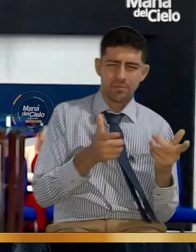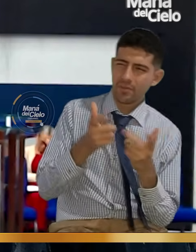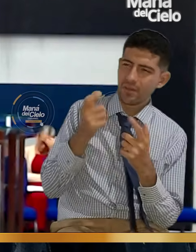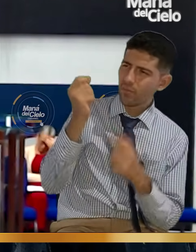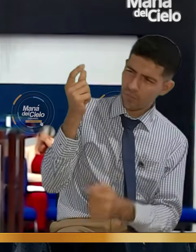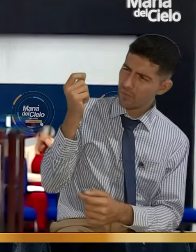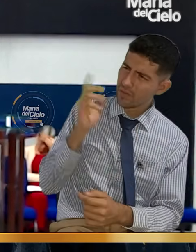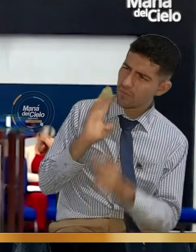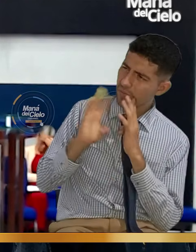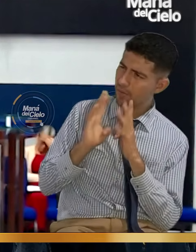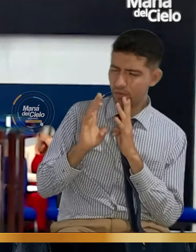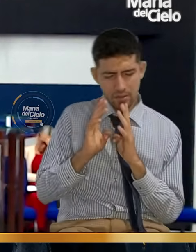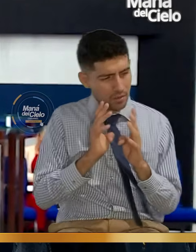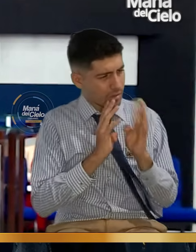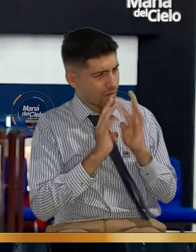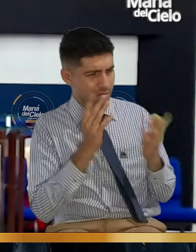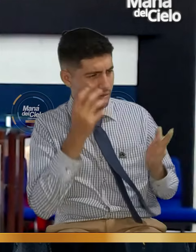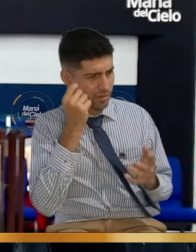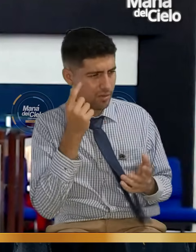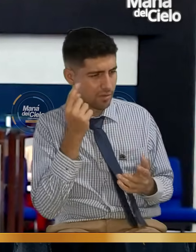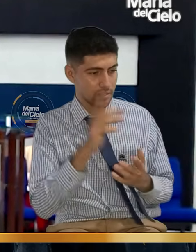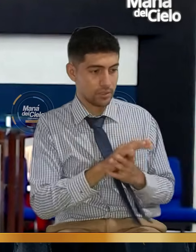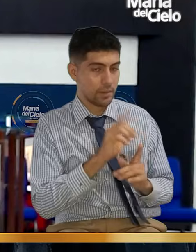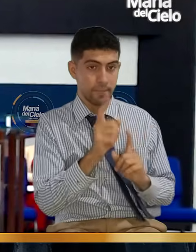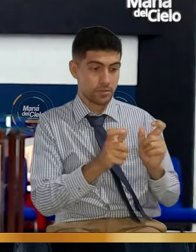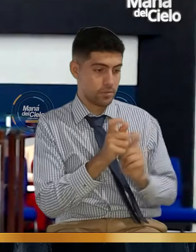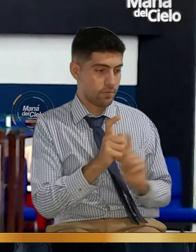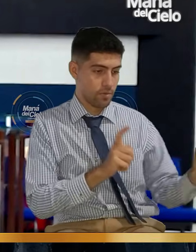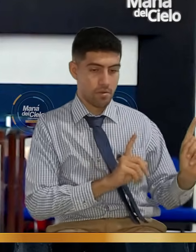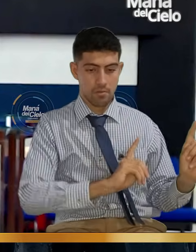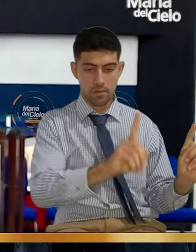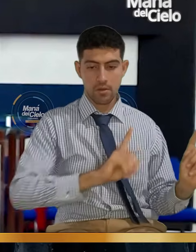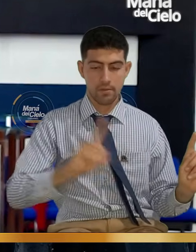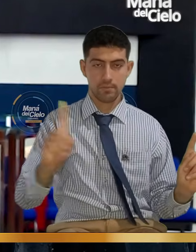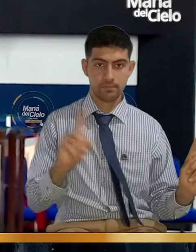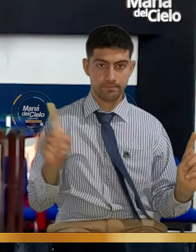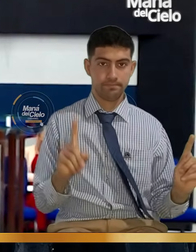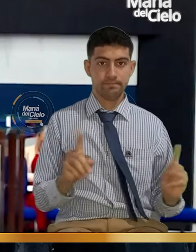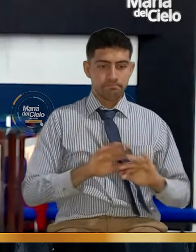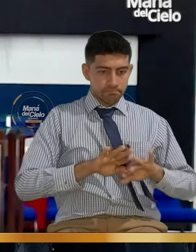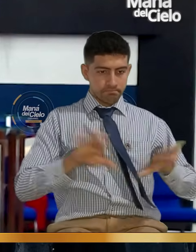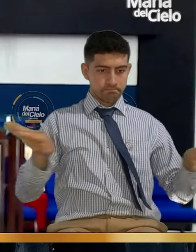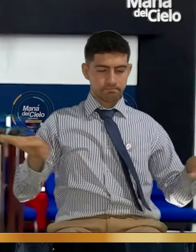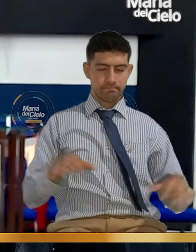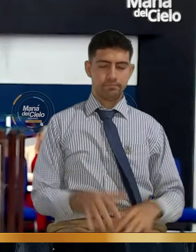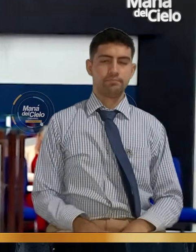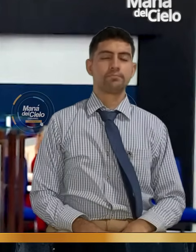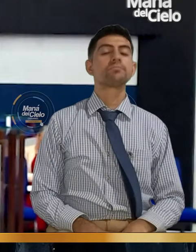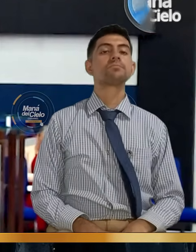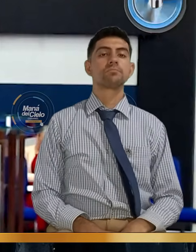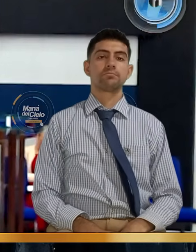con Noé. Noé, nunca más voy a volver a destruir la tierra con un diluvio. Y salió el arco iris, como el